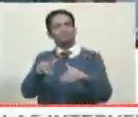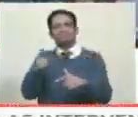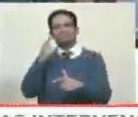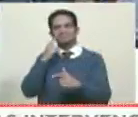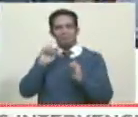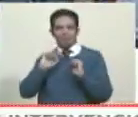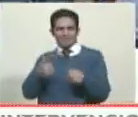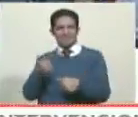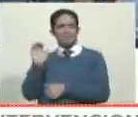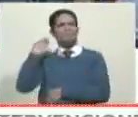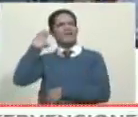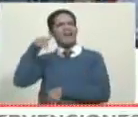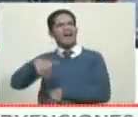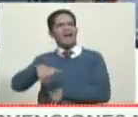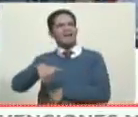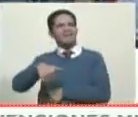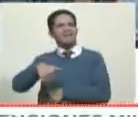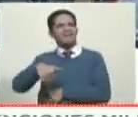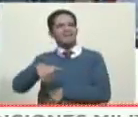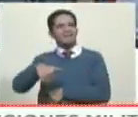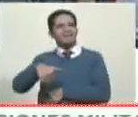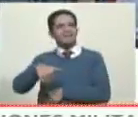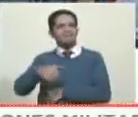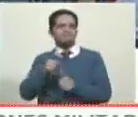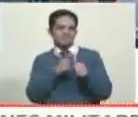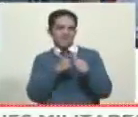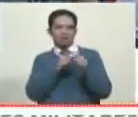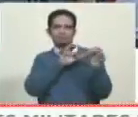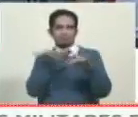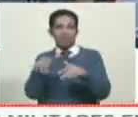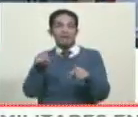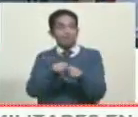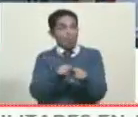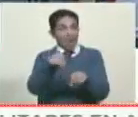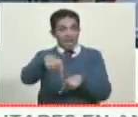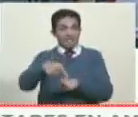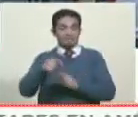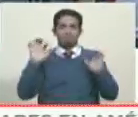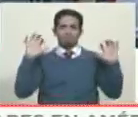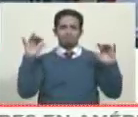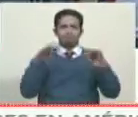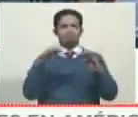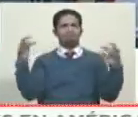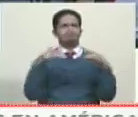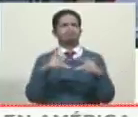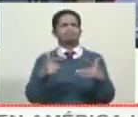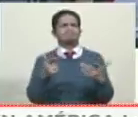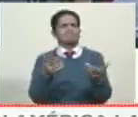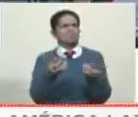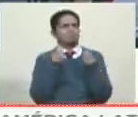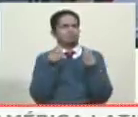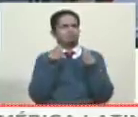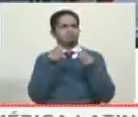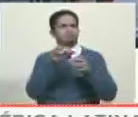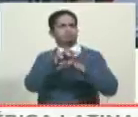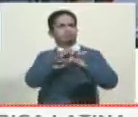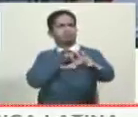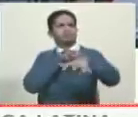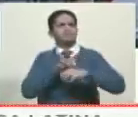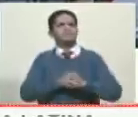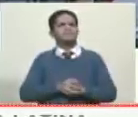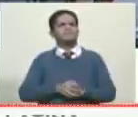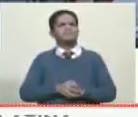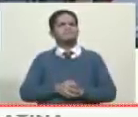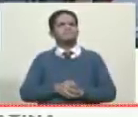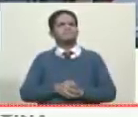extraordinaria concentración en maracay como esta extraordinaria concentración en guárico y leíamos